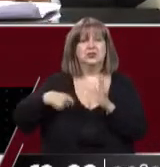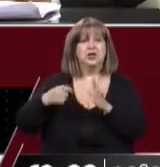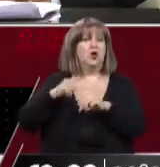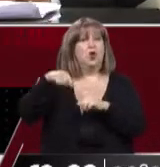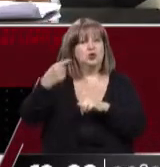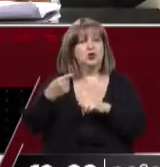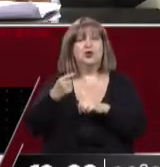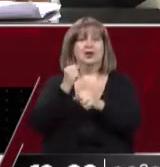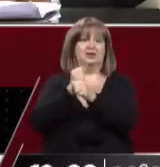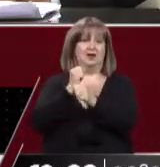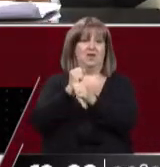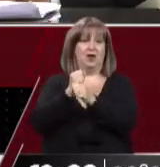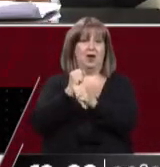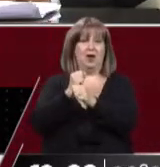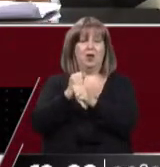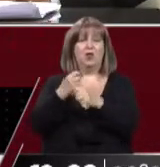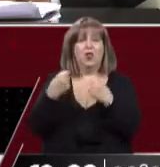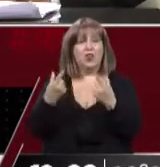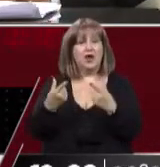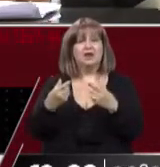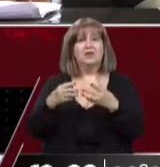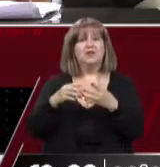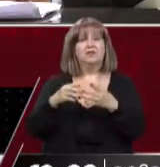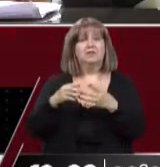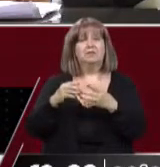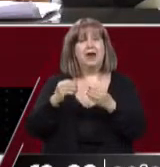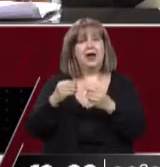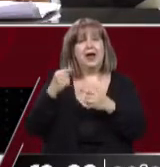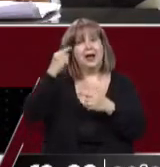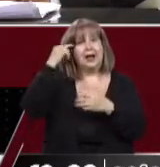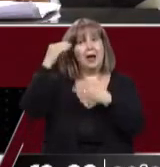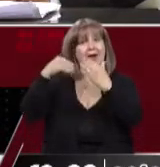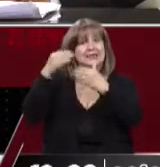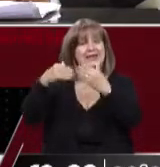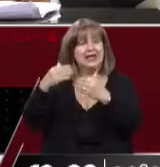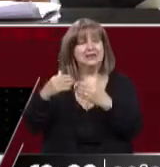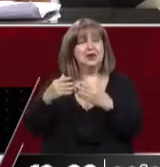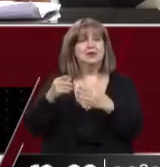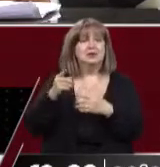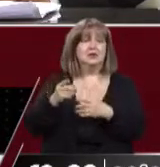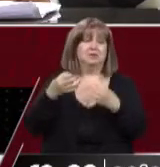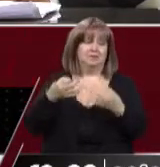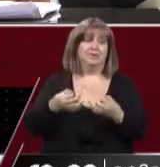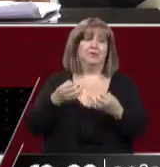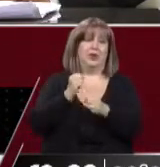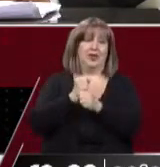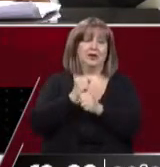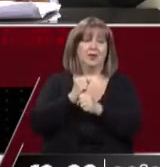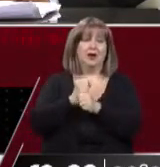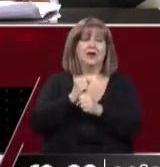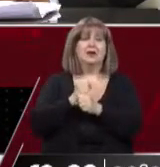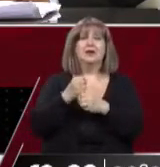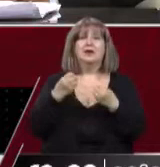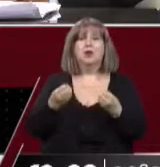sea, dar instrumentos para que esa formación y esa labor de contraprestación se haga efectiva, ya sea